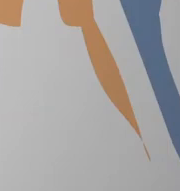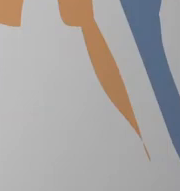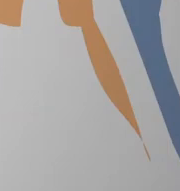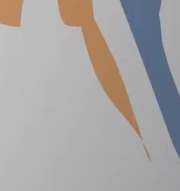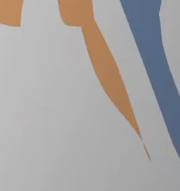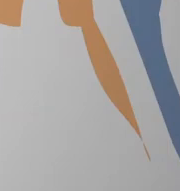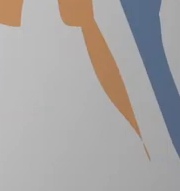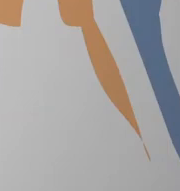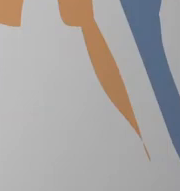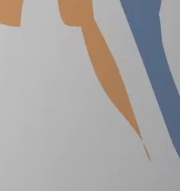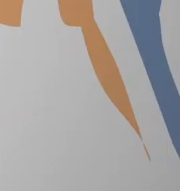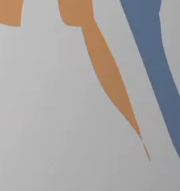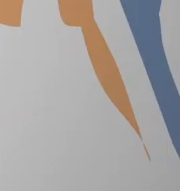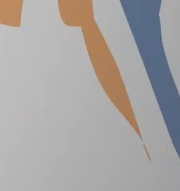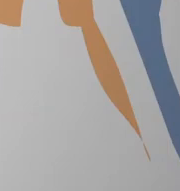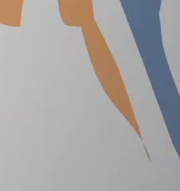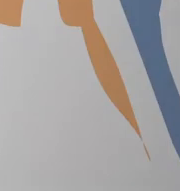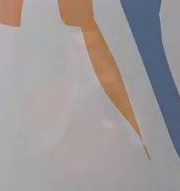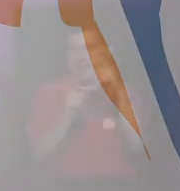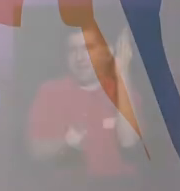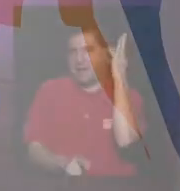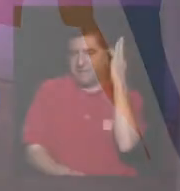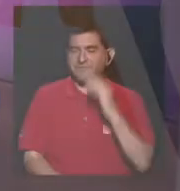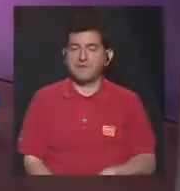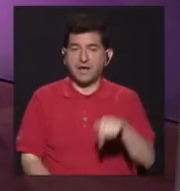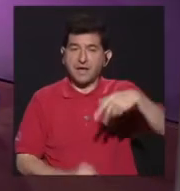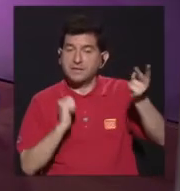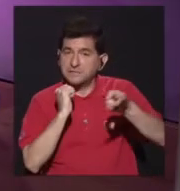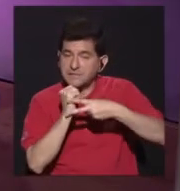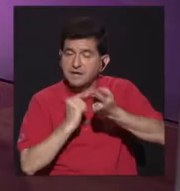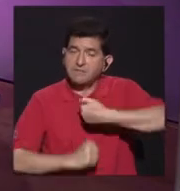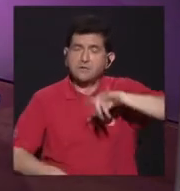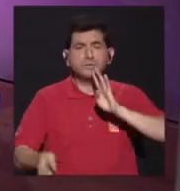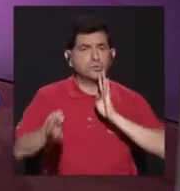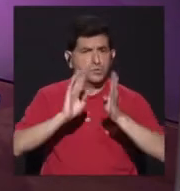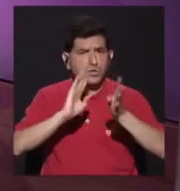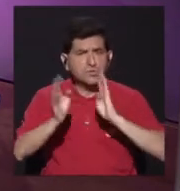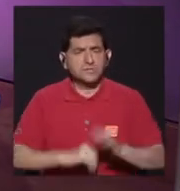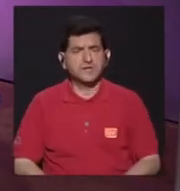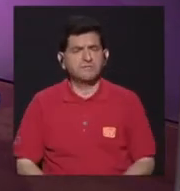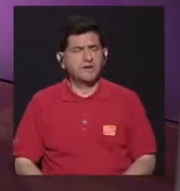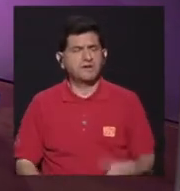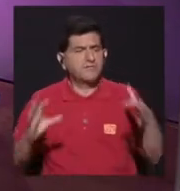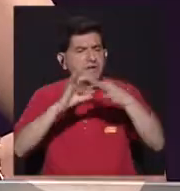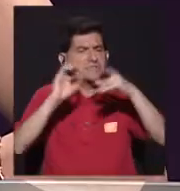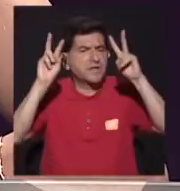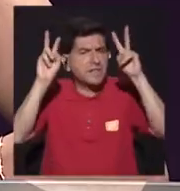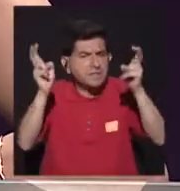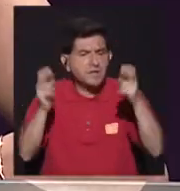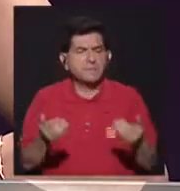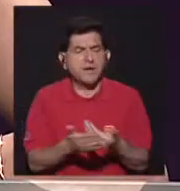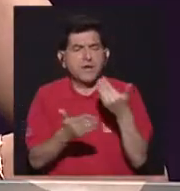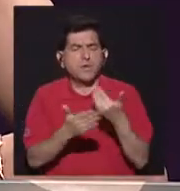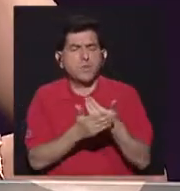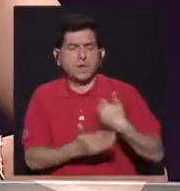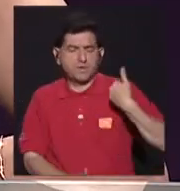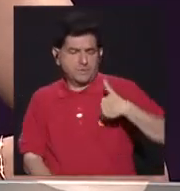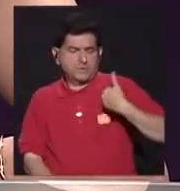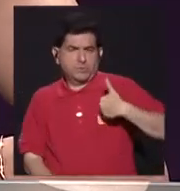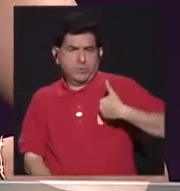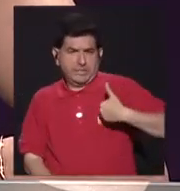Nos encontramos una vez más en Palabra de Mujer. En esta ocasión nos vamos a referir a sobre la temática de nuevas